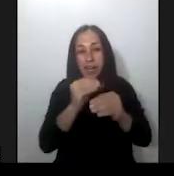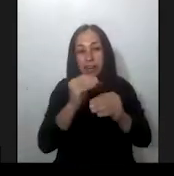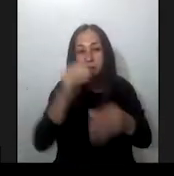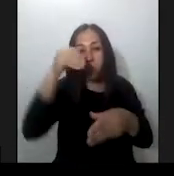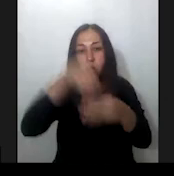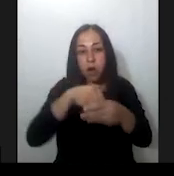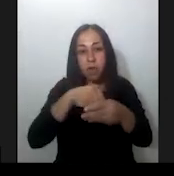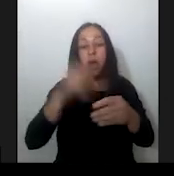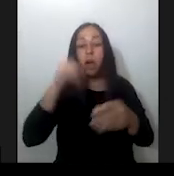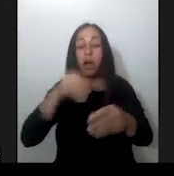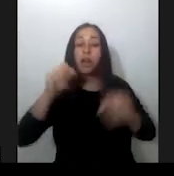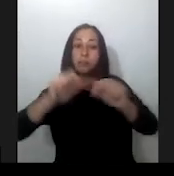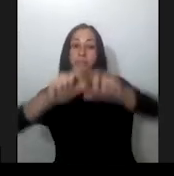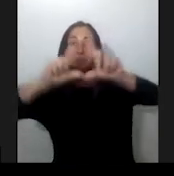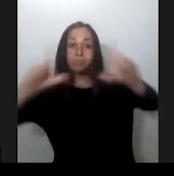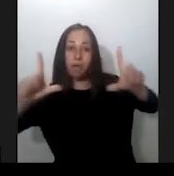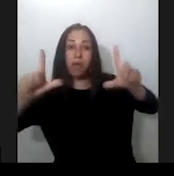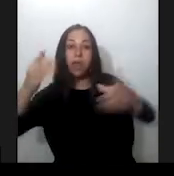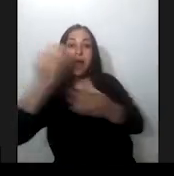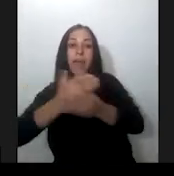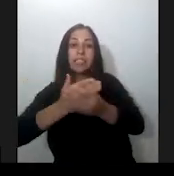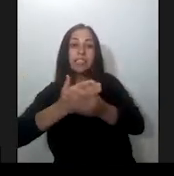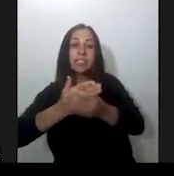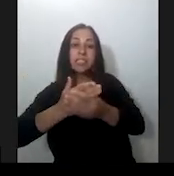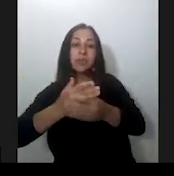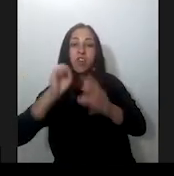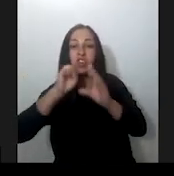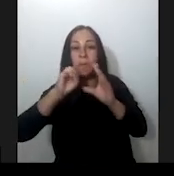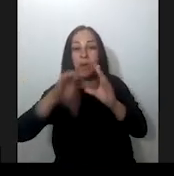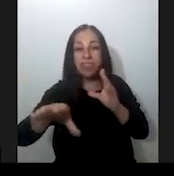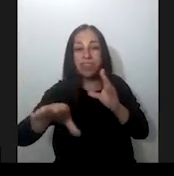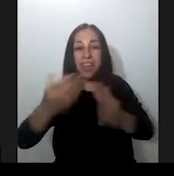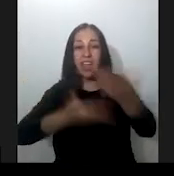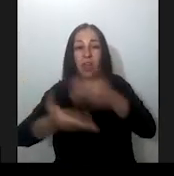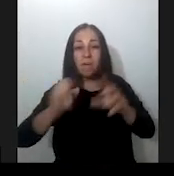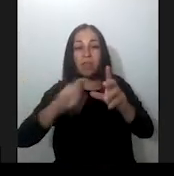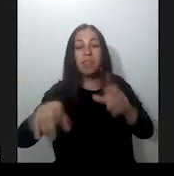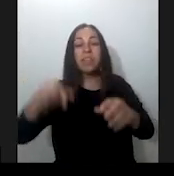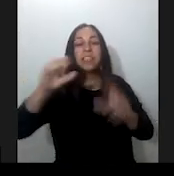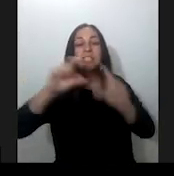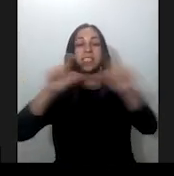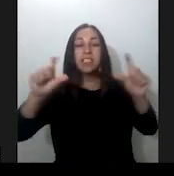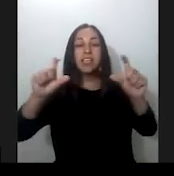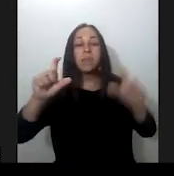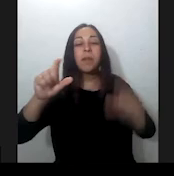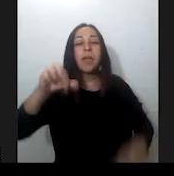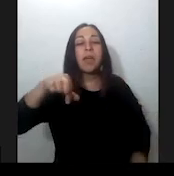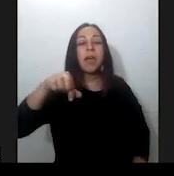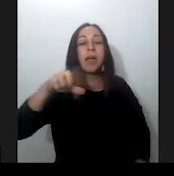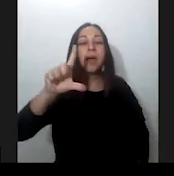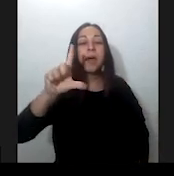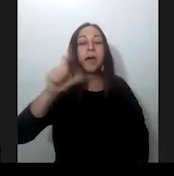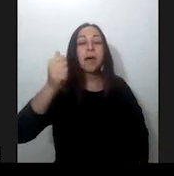Guardamos, cerramos, y ahora van a abrir el archivo de datos que yo les compartí, que se llama plantilla